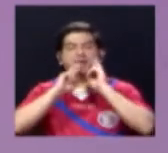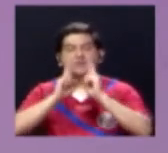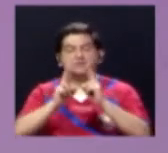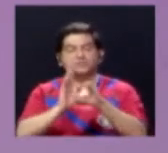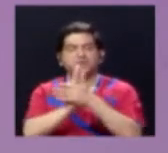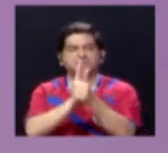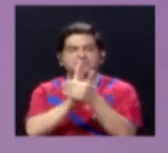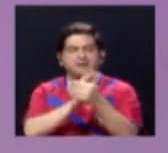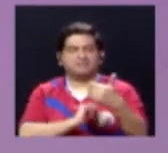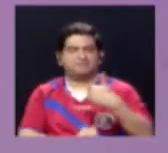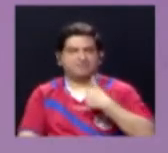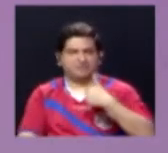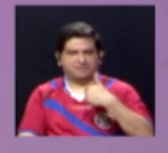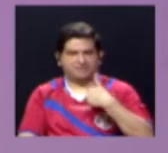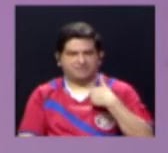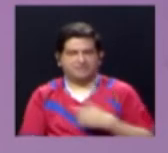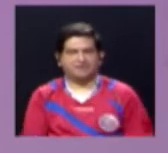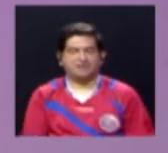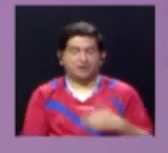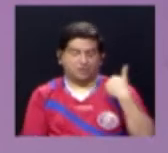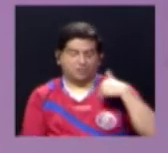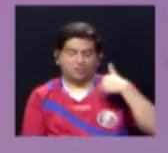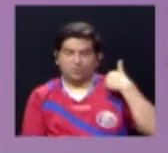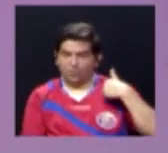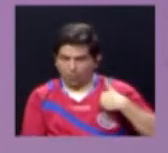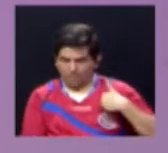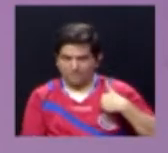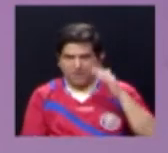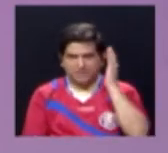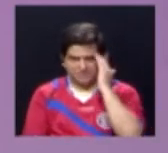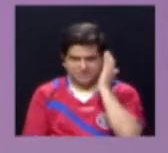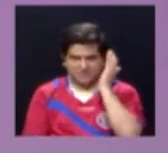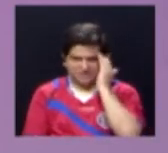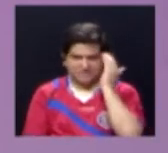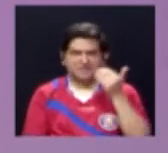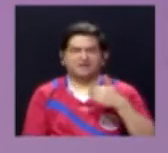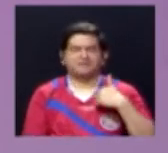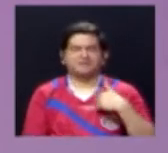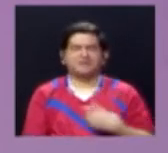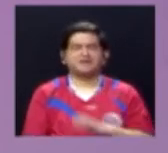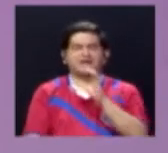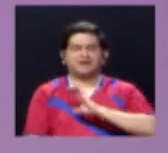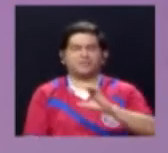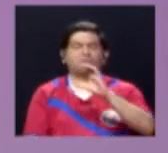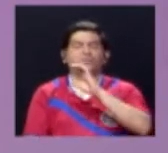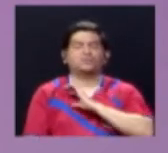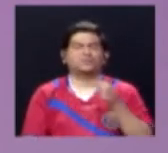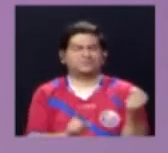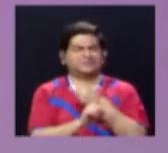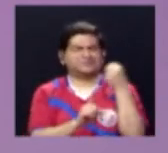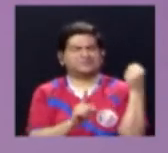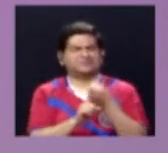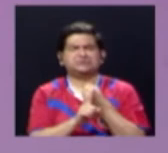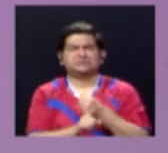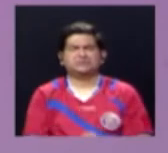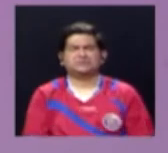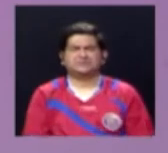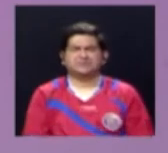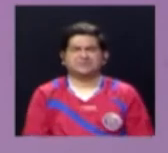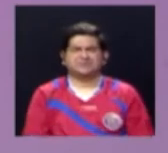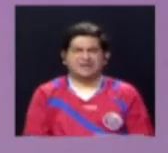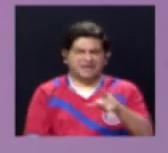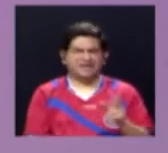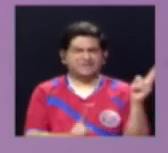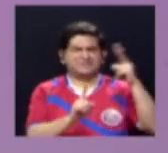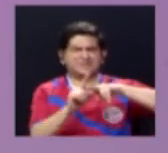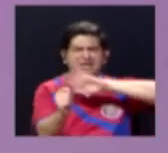en la capacidad que tienen los hombres que saben que tienen un comportamiento agresivo de ejercicio de